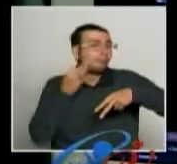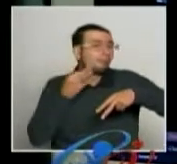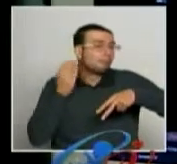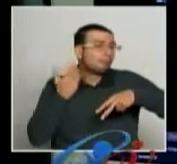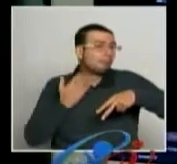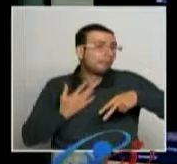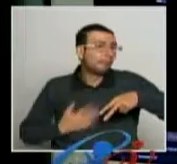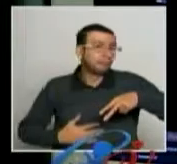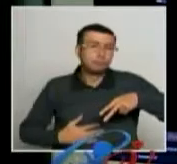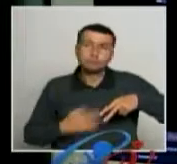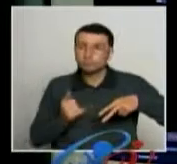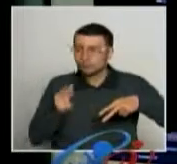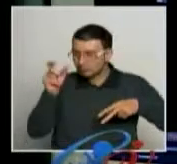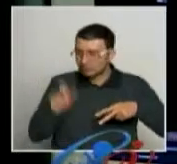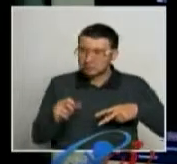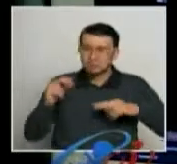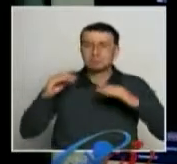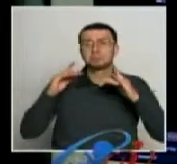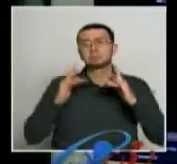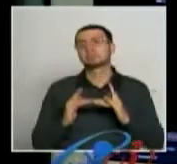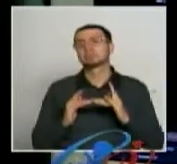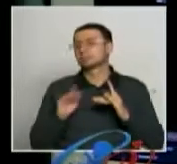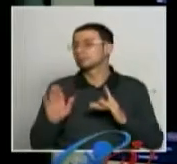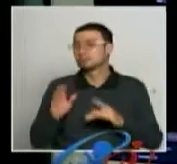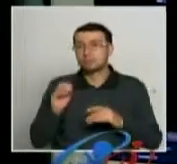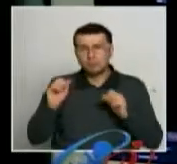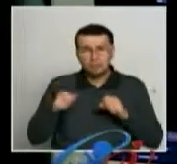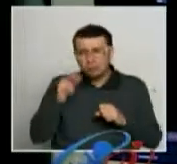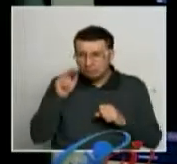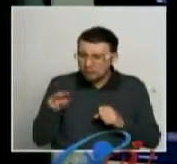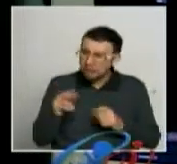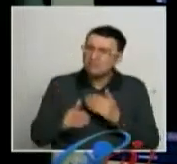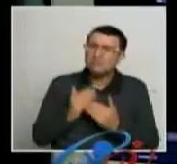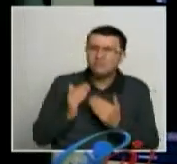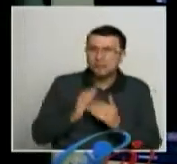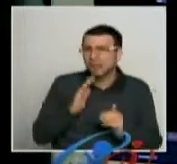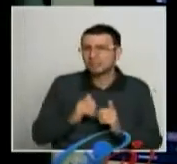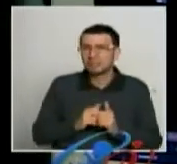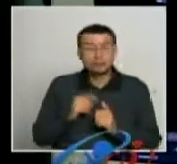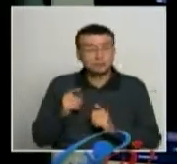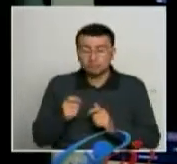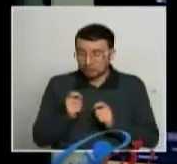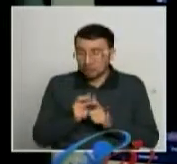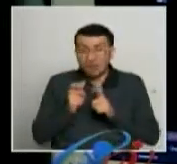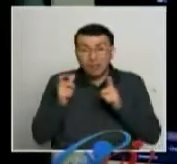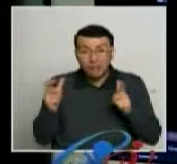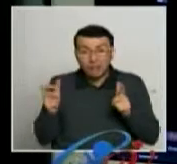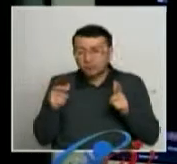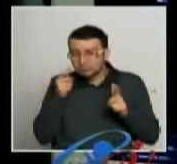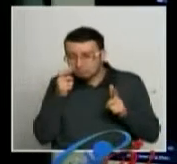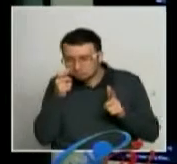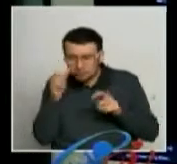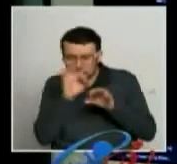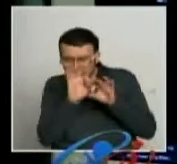hacerlo con la paciente acostada, porque pueden ver fácilmente, porque son vasos de buen calibre, entonces pueden examinar fácilmente. Aquí